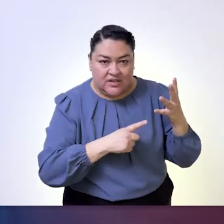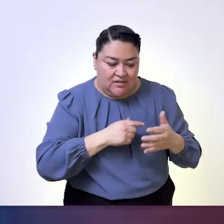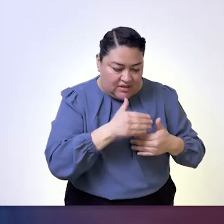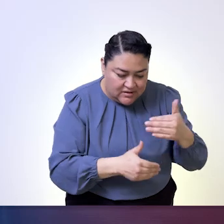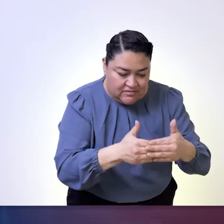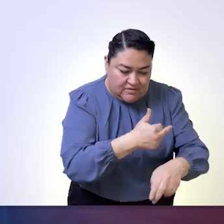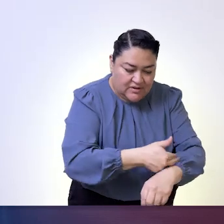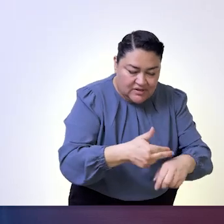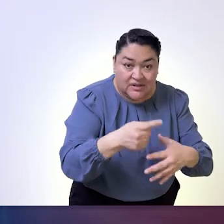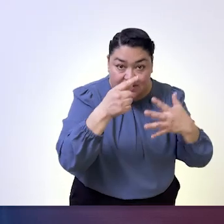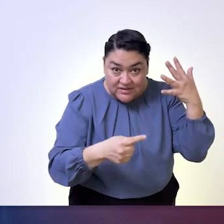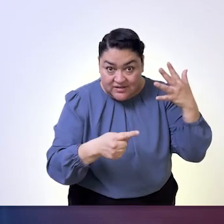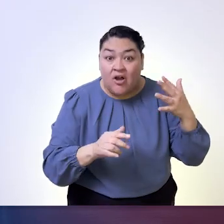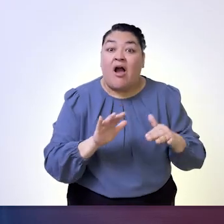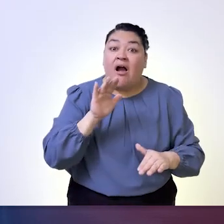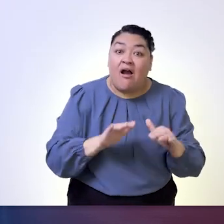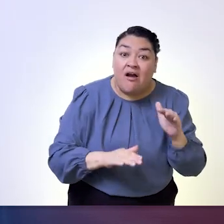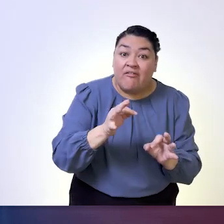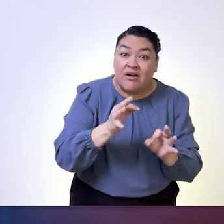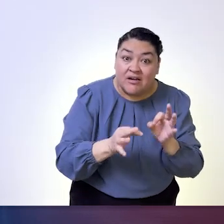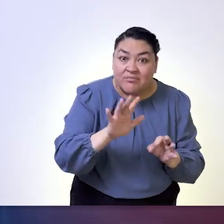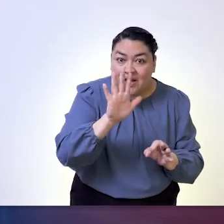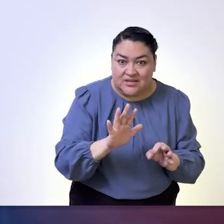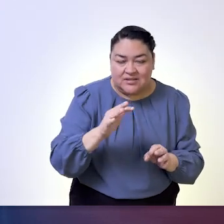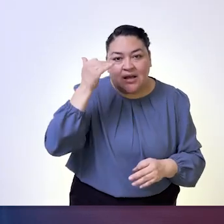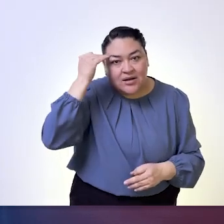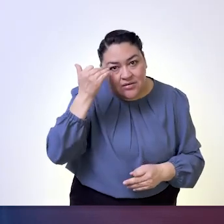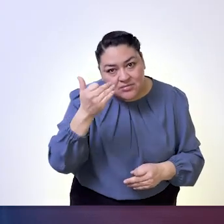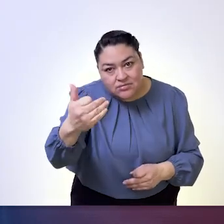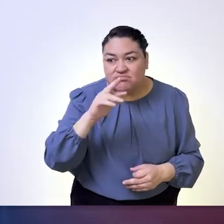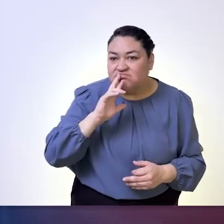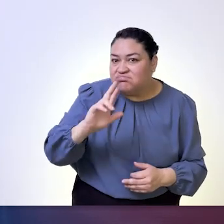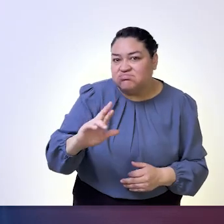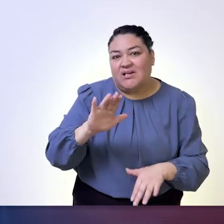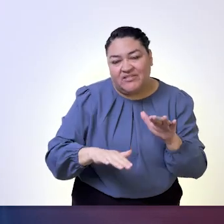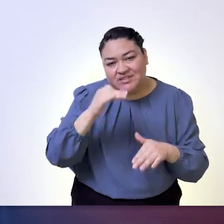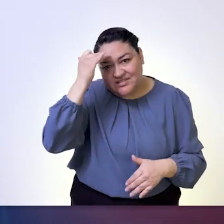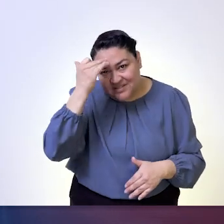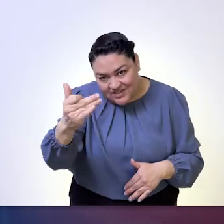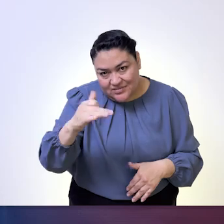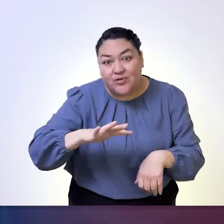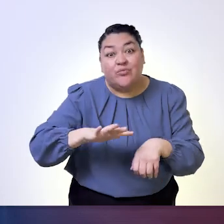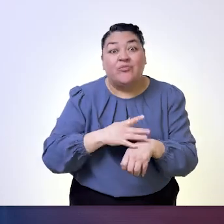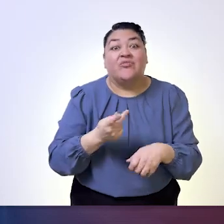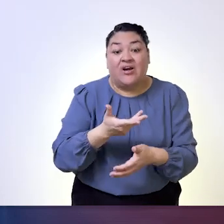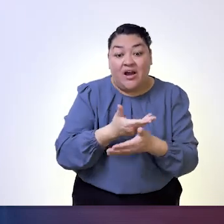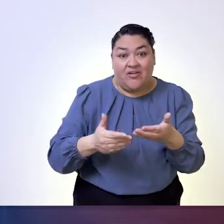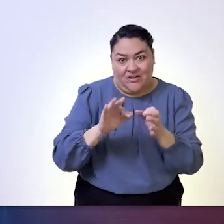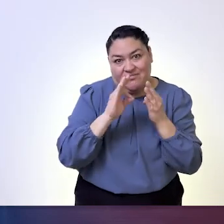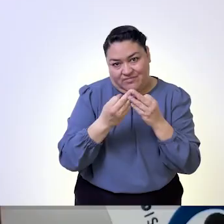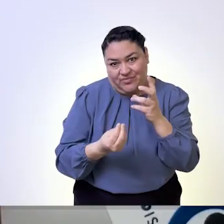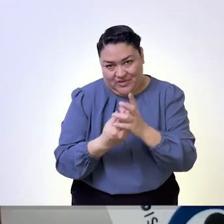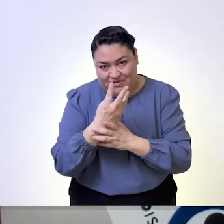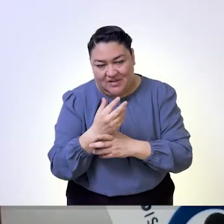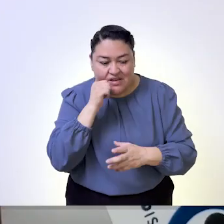reglas y de formalidades, que eso puede a veces pues incluso alargar un poco más los procesos, dado